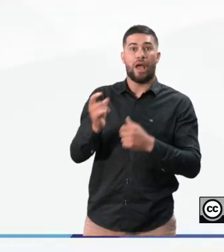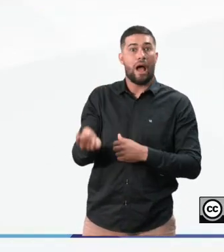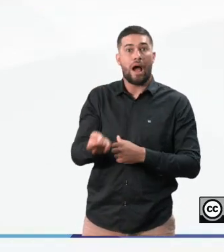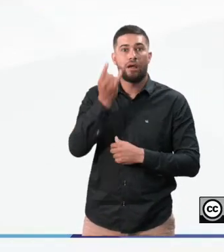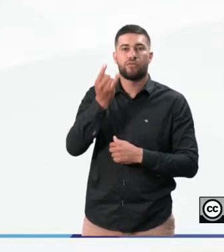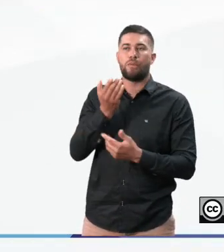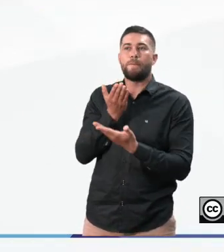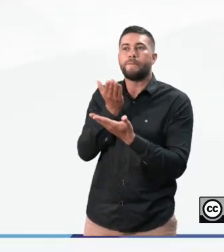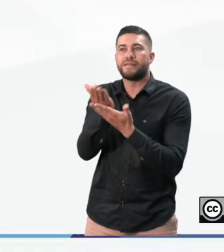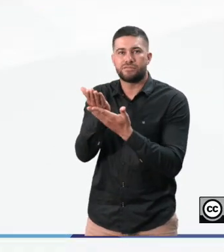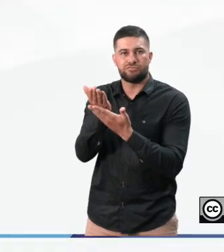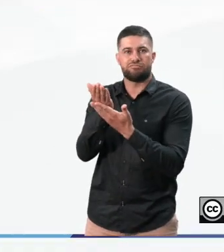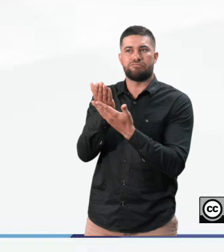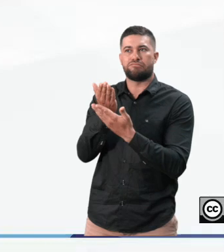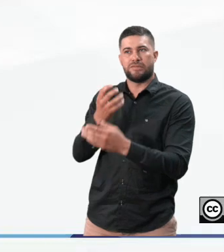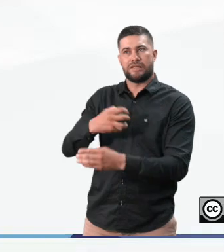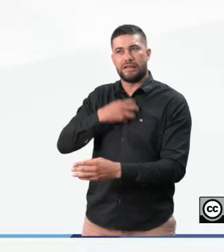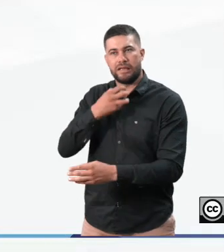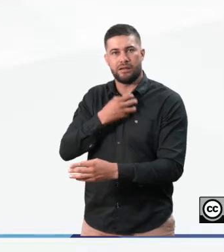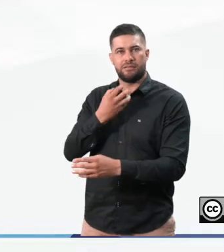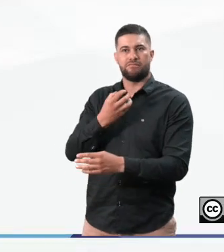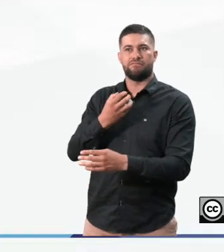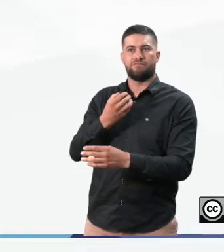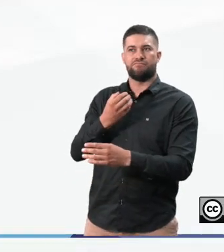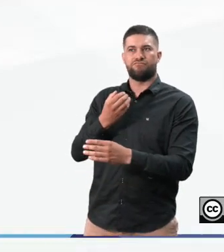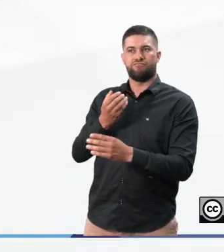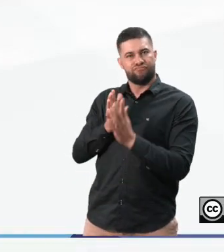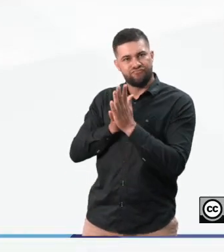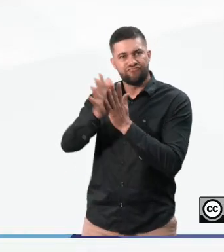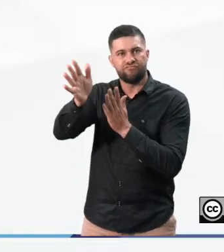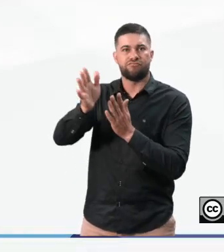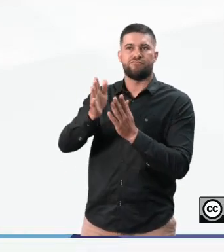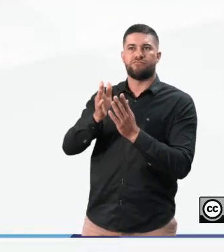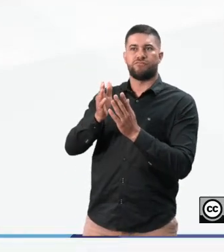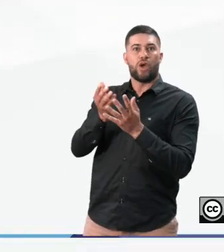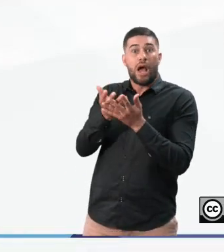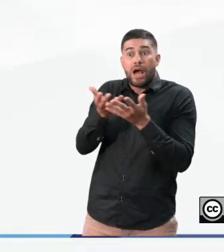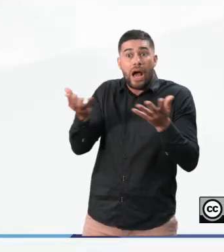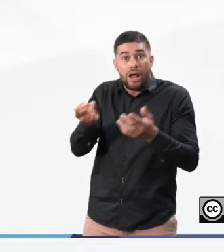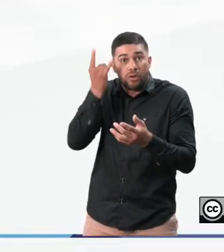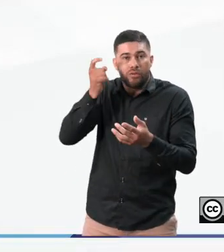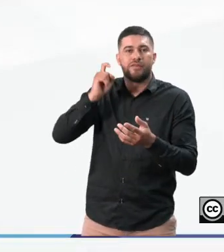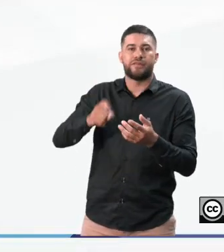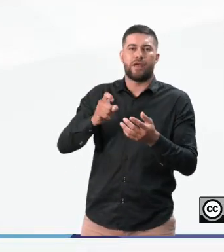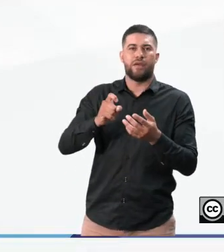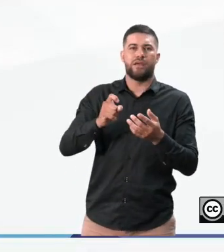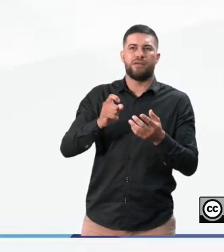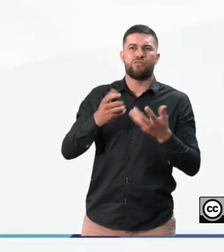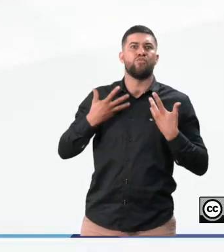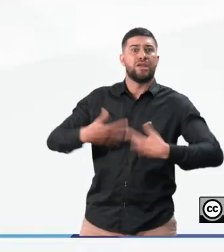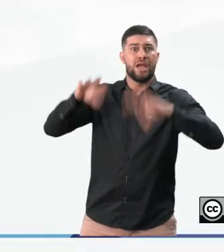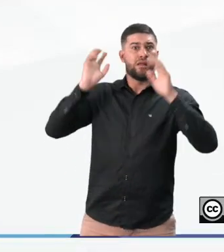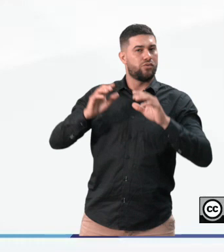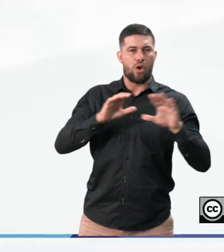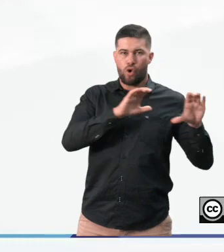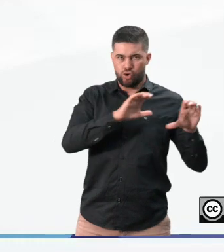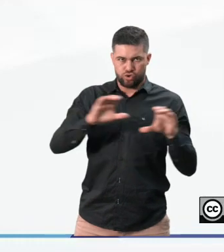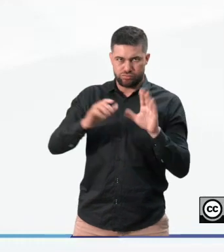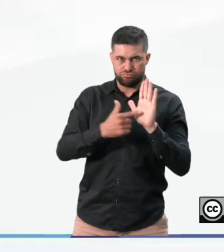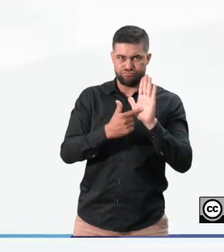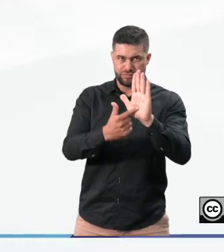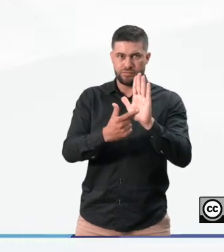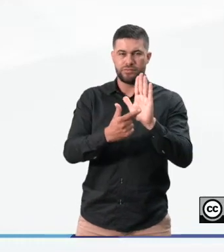Un representante estudiantil les puede colaborar en este ítem que le utilizamos mucho en la plataforma